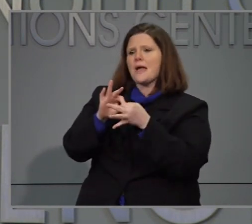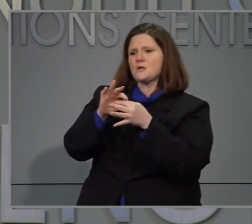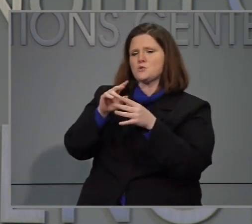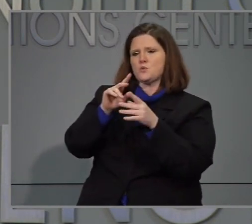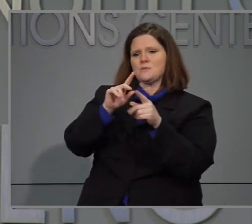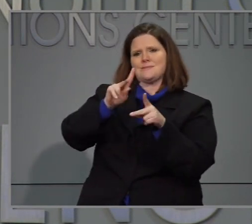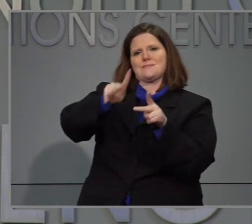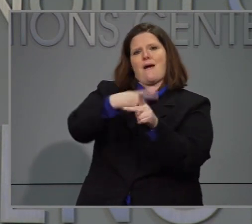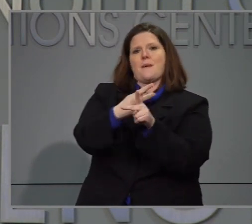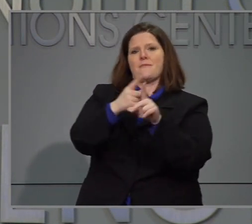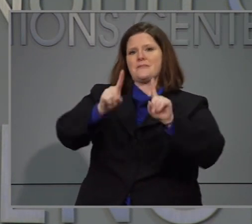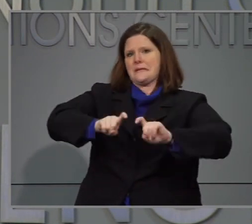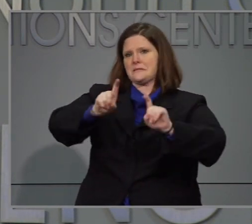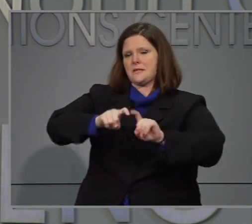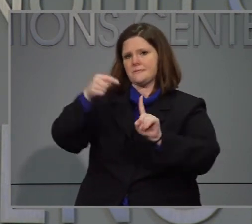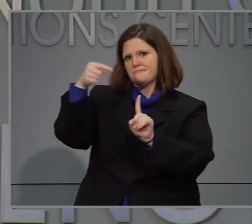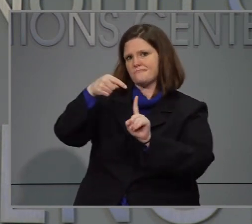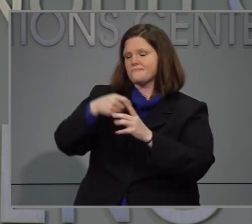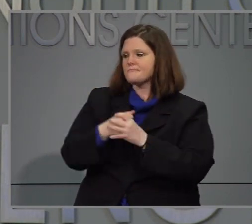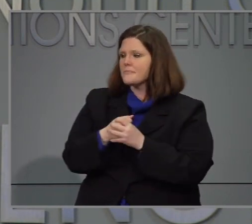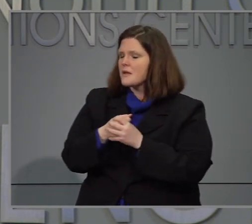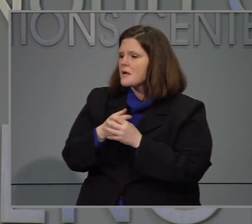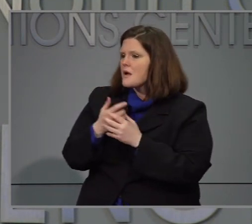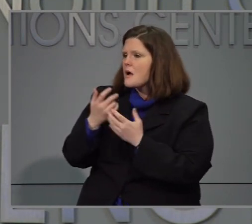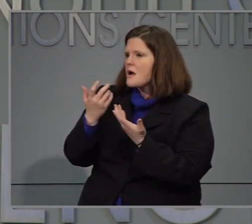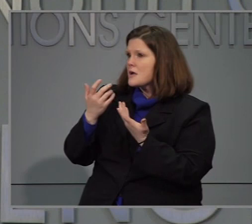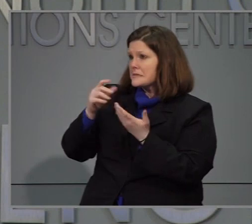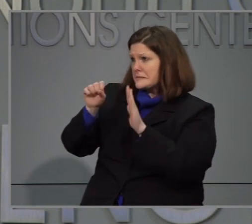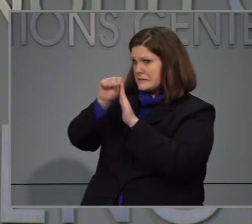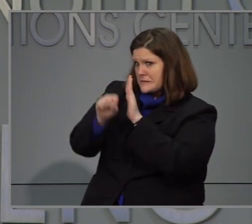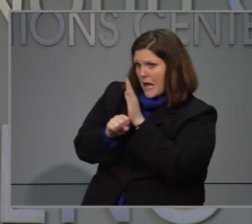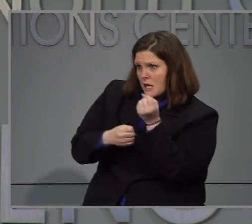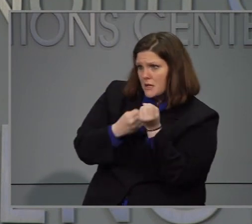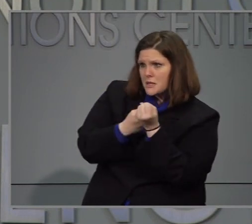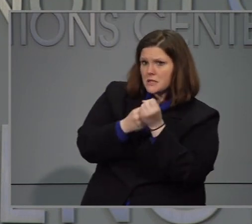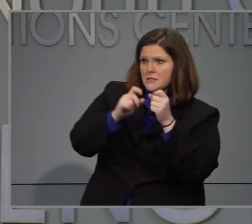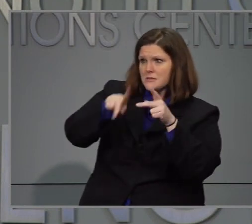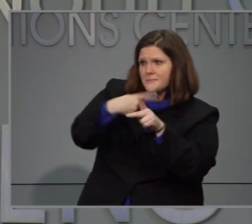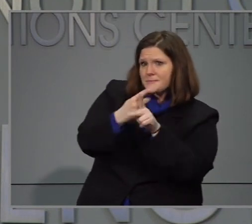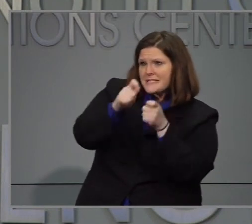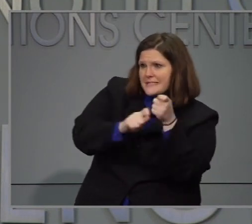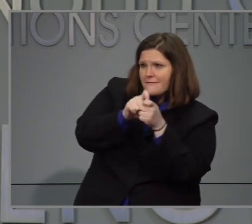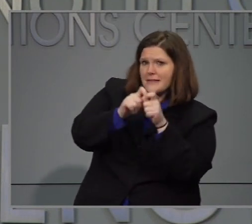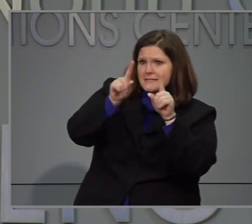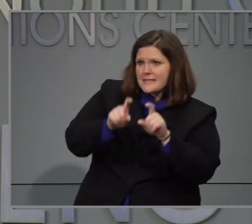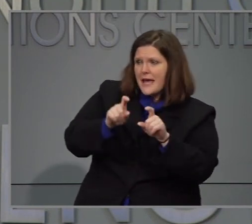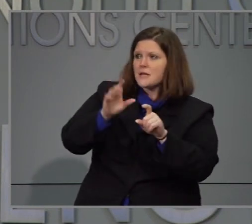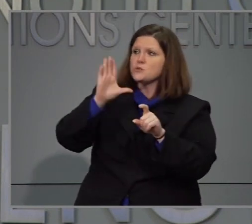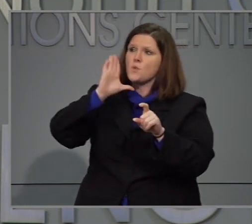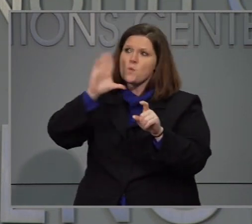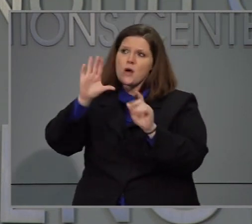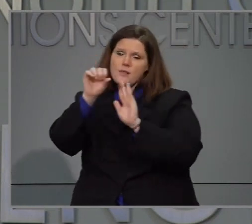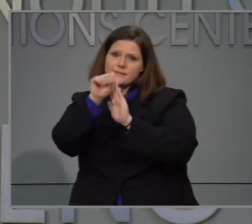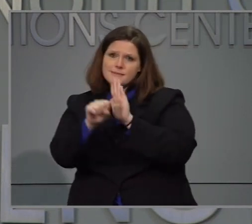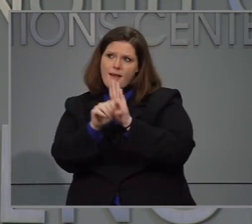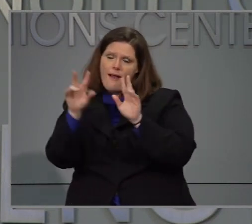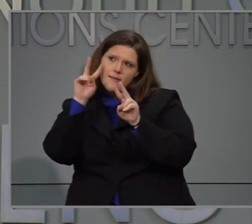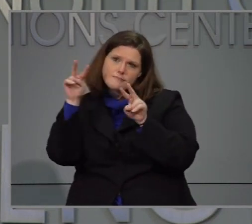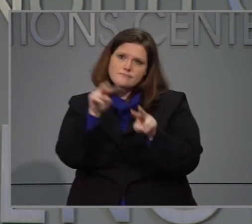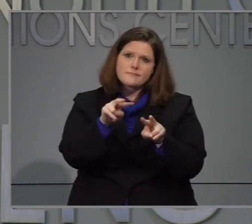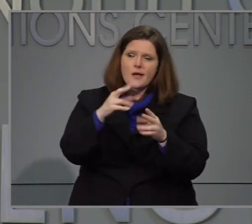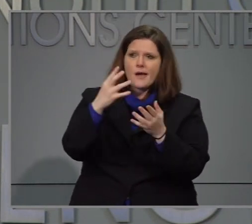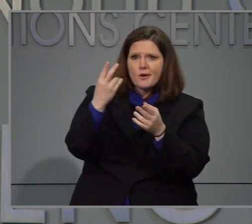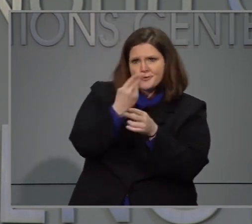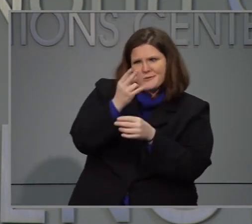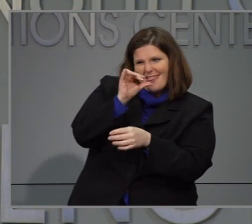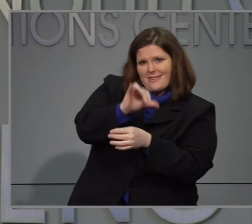diferentes pruebas en donde nos encontramos en las pruebas de anticuerpos, y si esta va a ser una métrica en la que van a ver